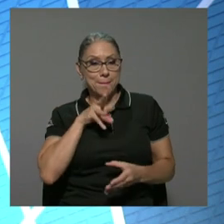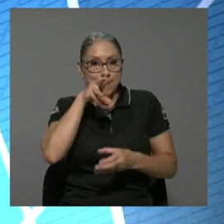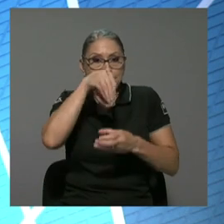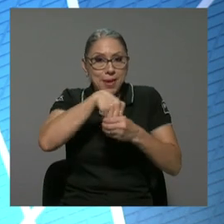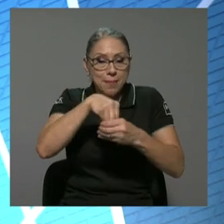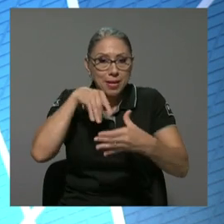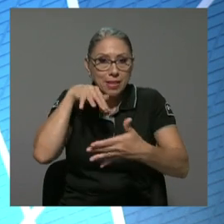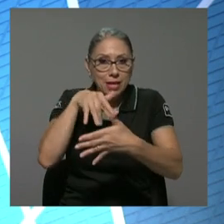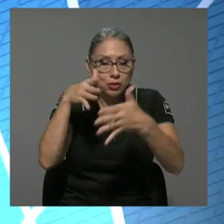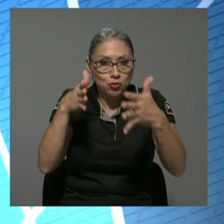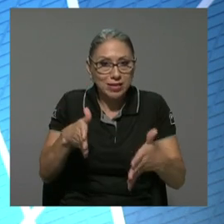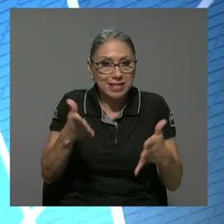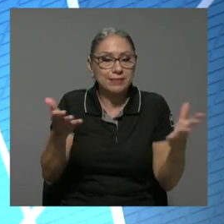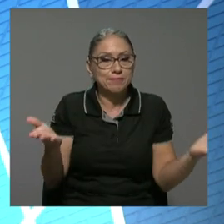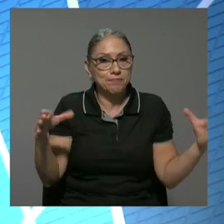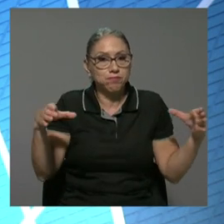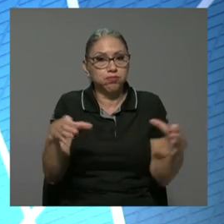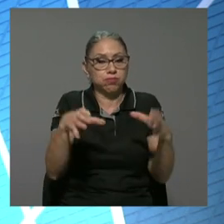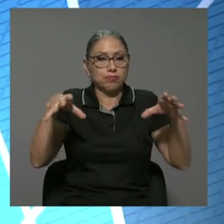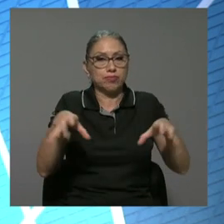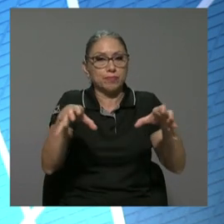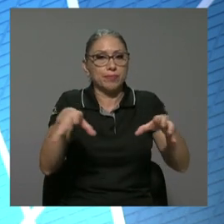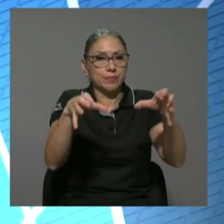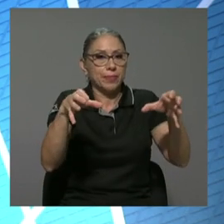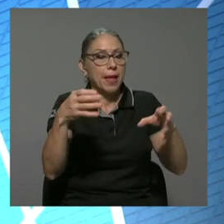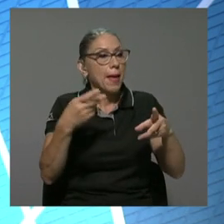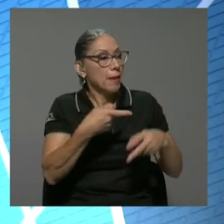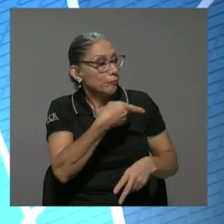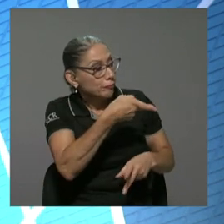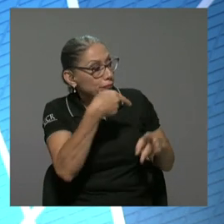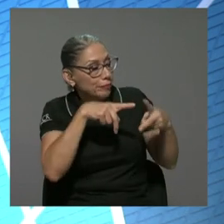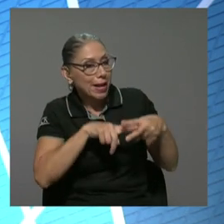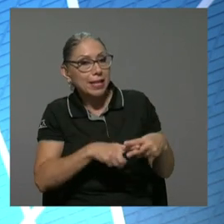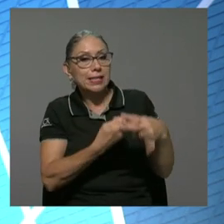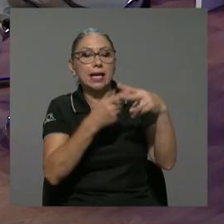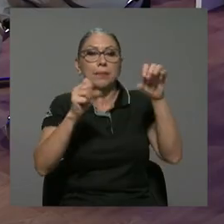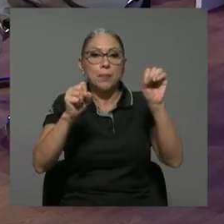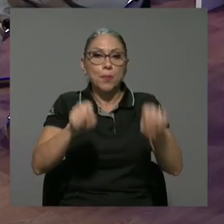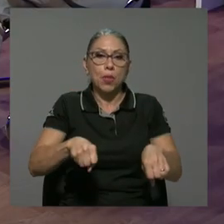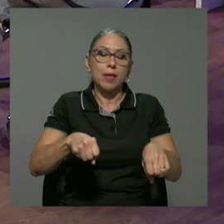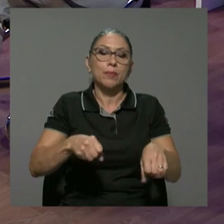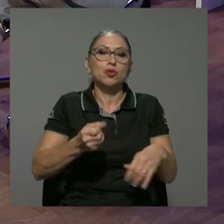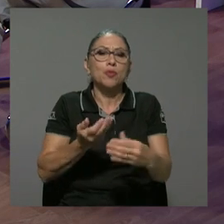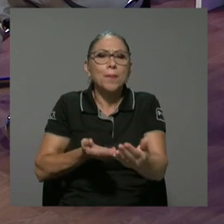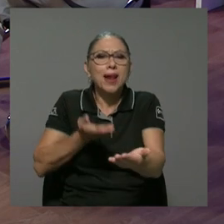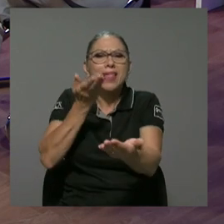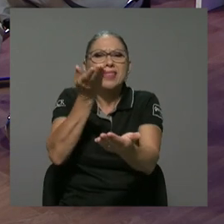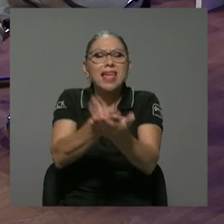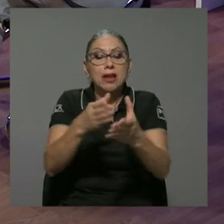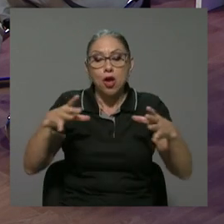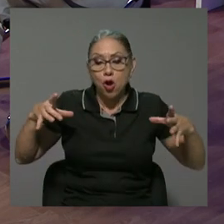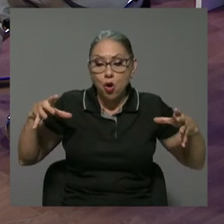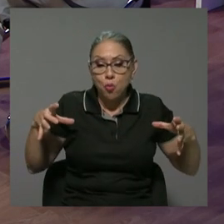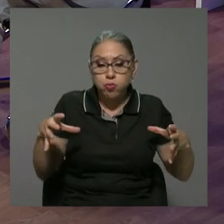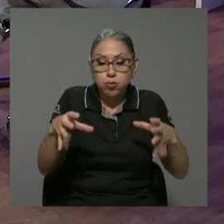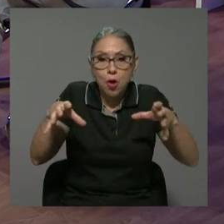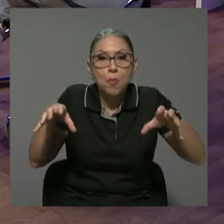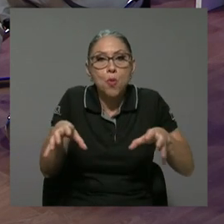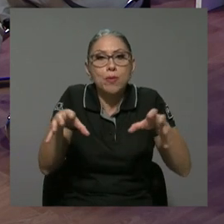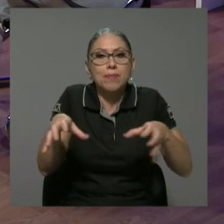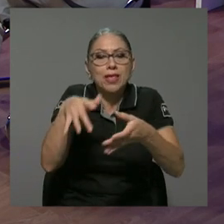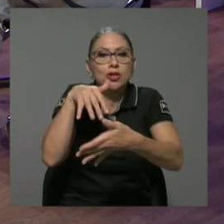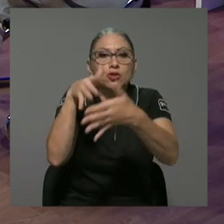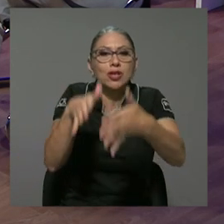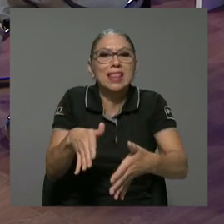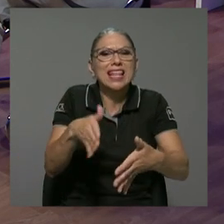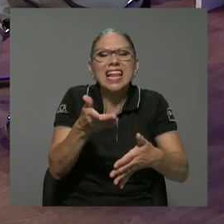Estudiantil. Entonces, si les parece, para iniciar, podemos plantear qué es el Movimiento Estudiantil y quiénes forman